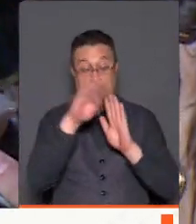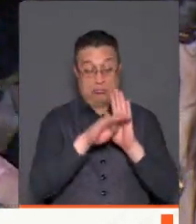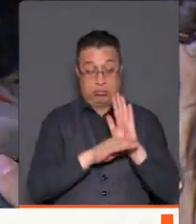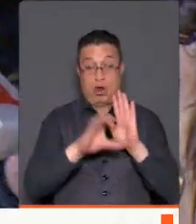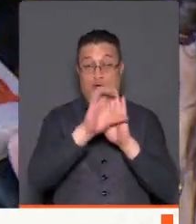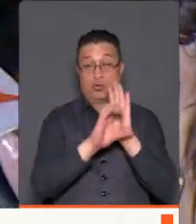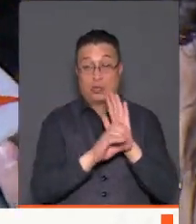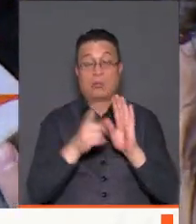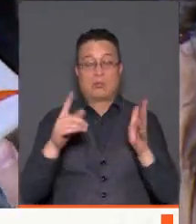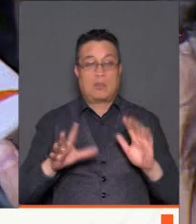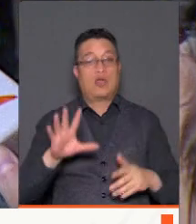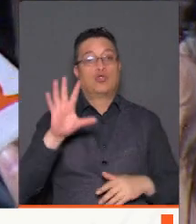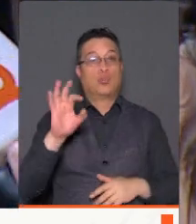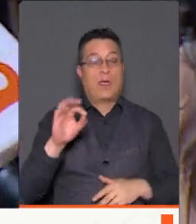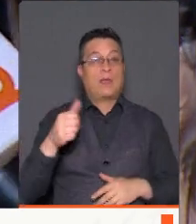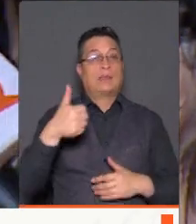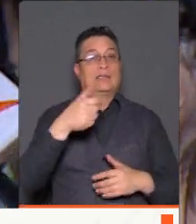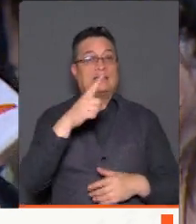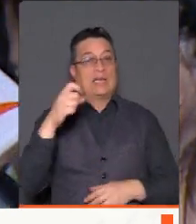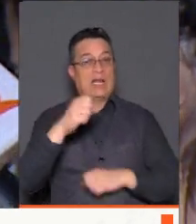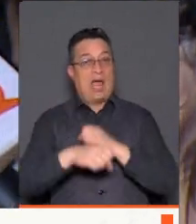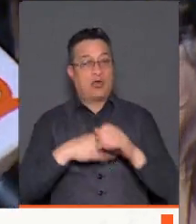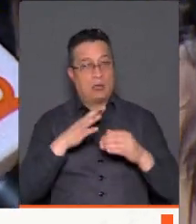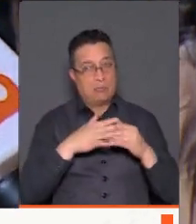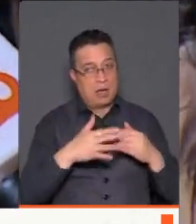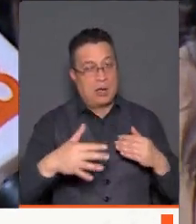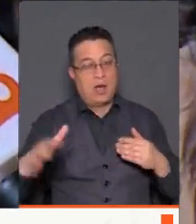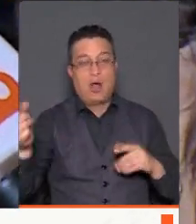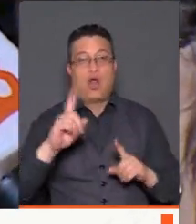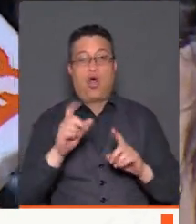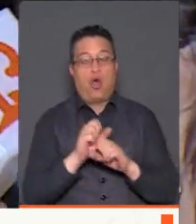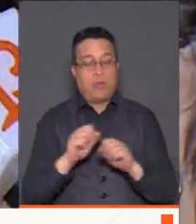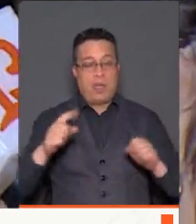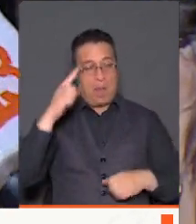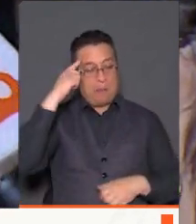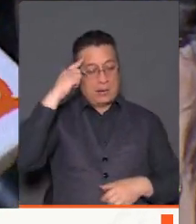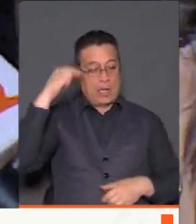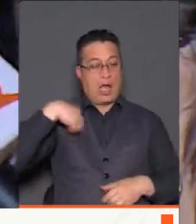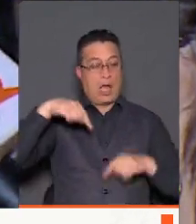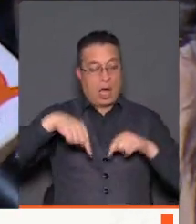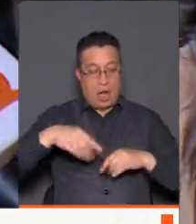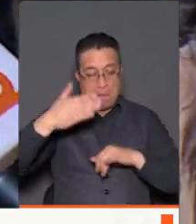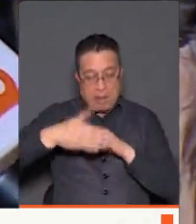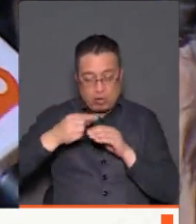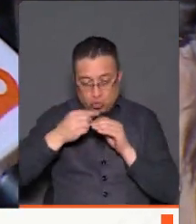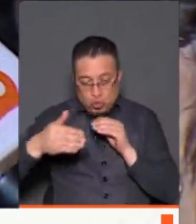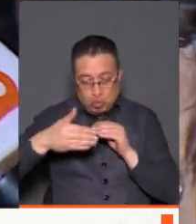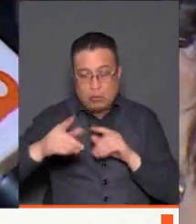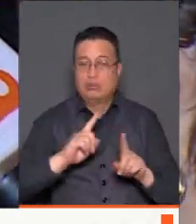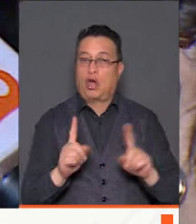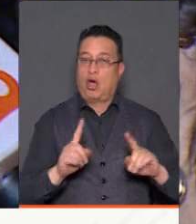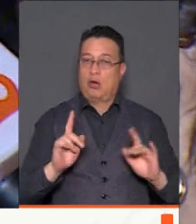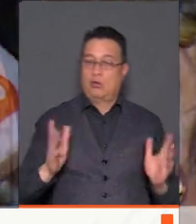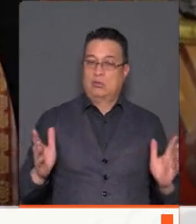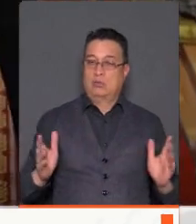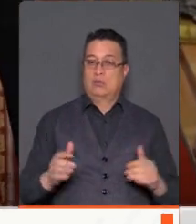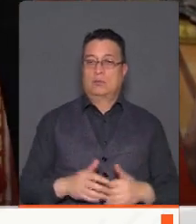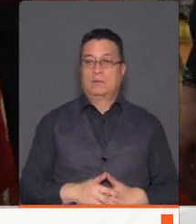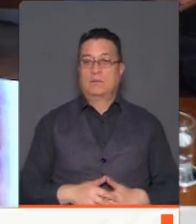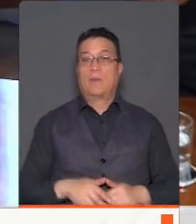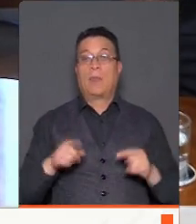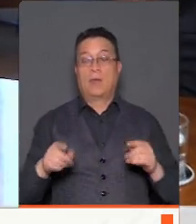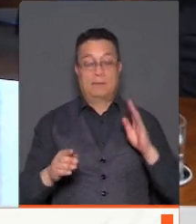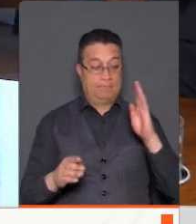de 50, 100 años. No puede ser partisano y no puede ser pensando en el corto plazo. Los márgenes